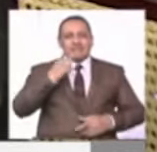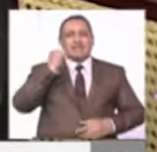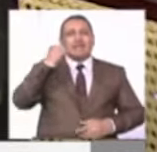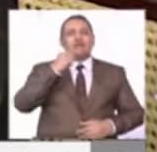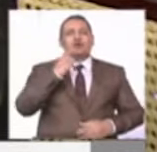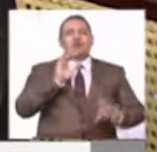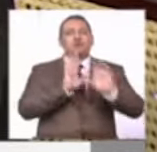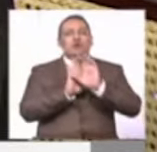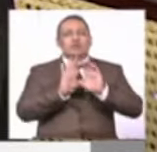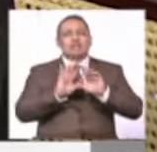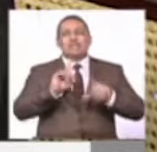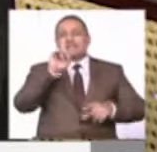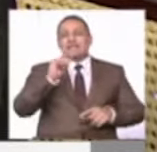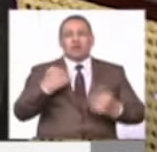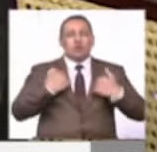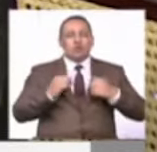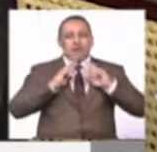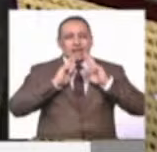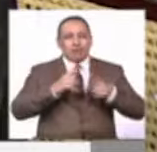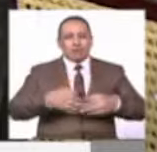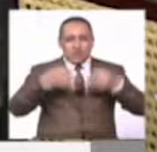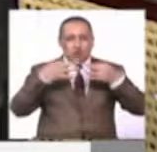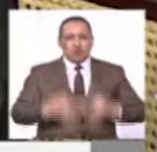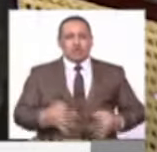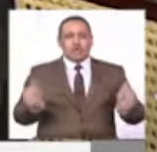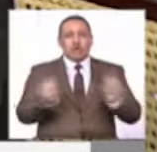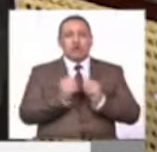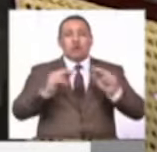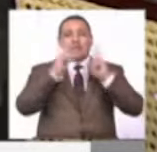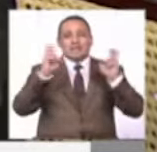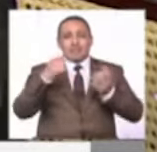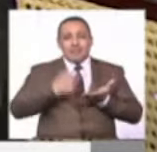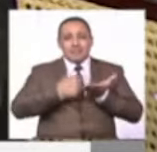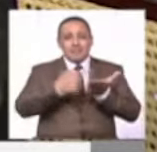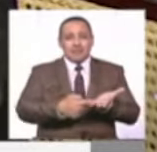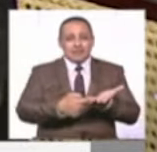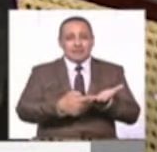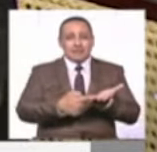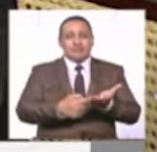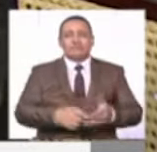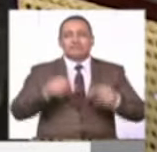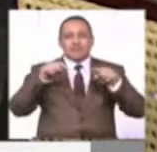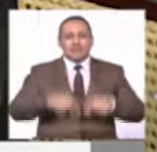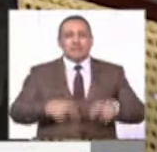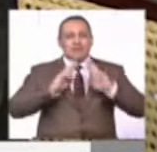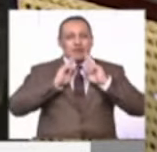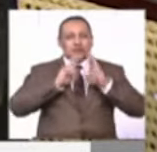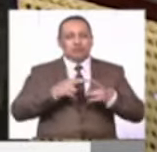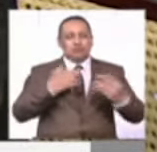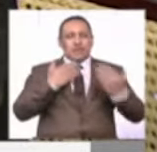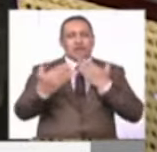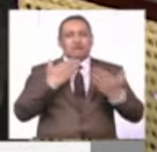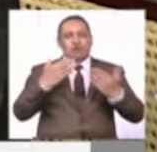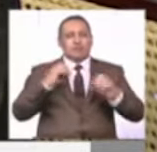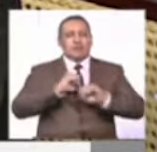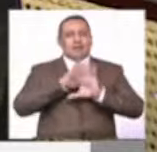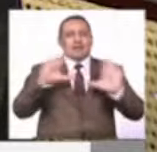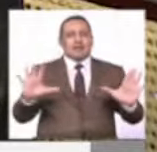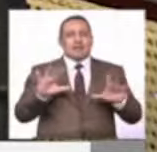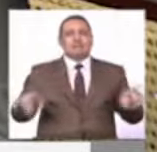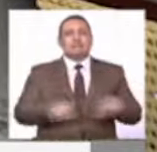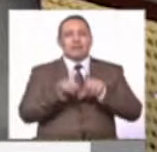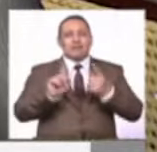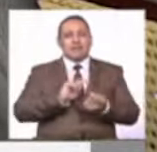constituye la única respuesta correcta al tema en debate que refuta en forma absoluta y